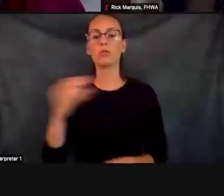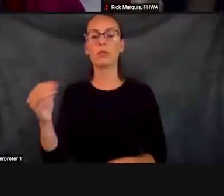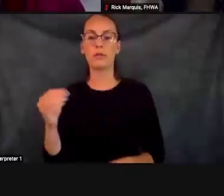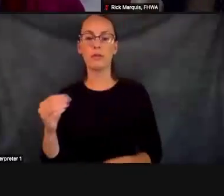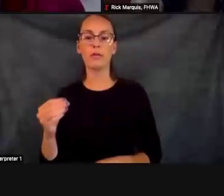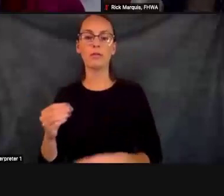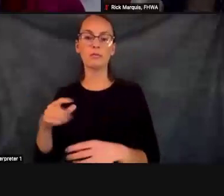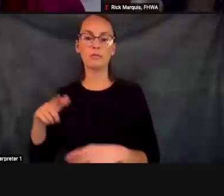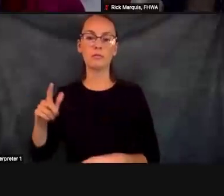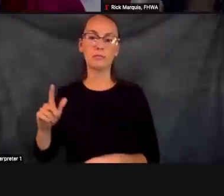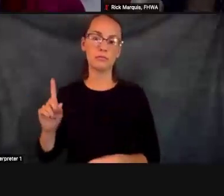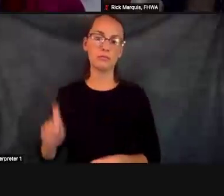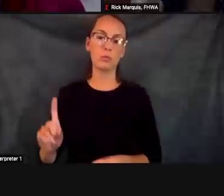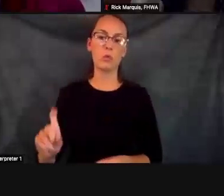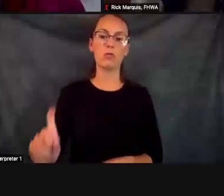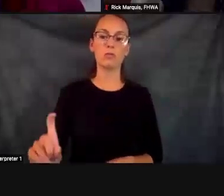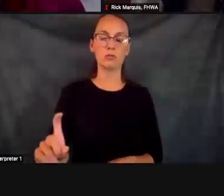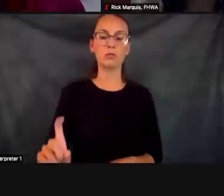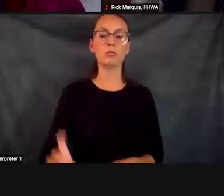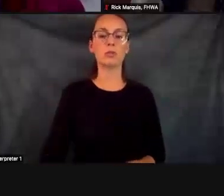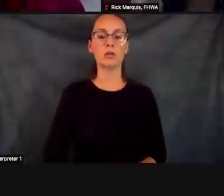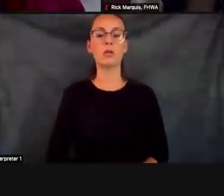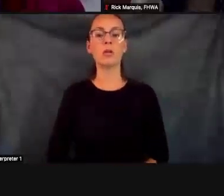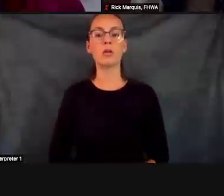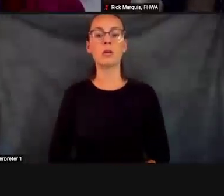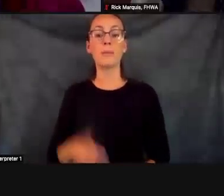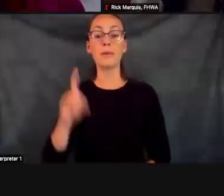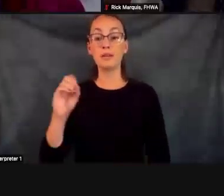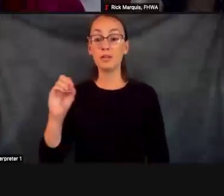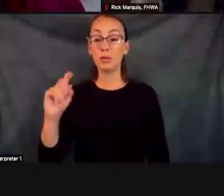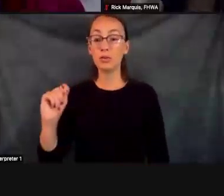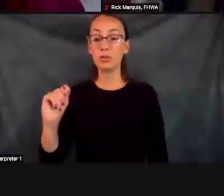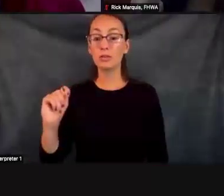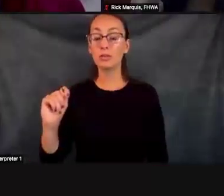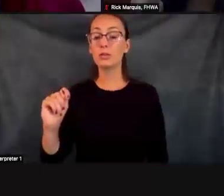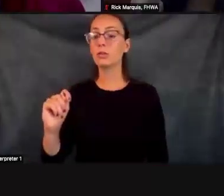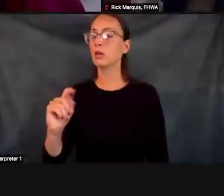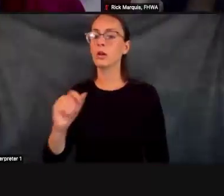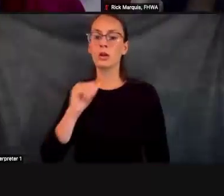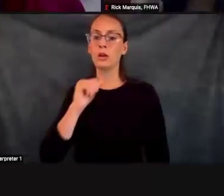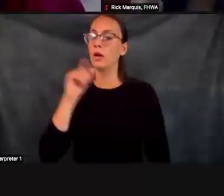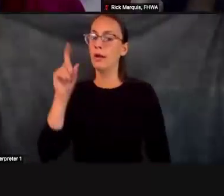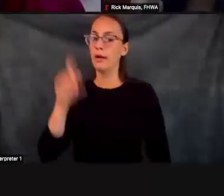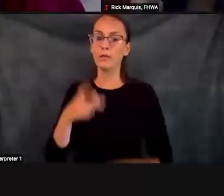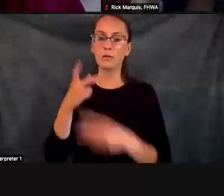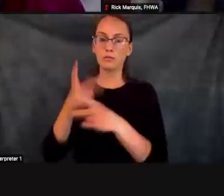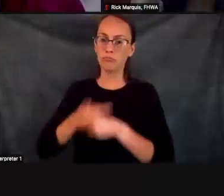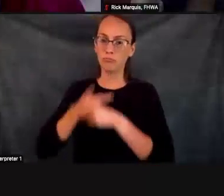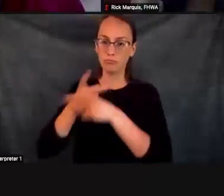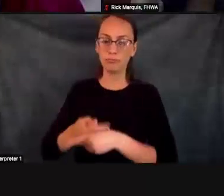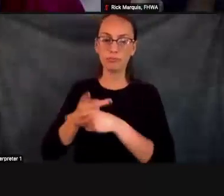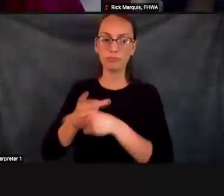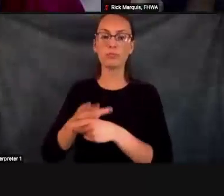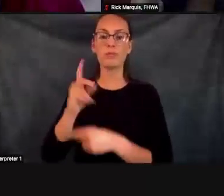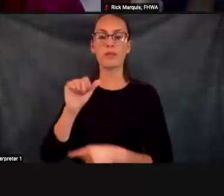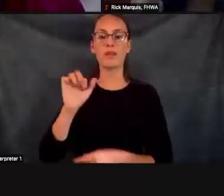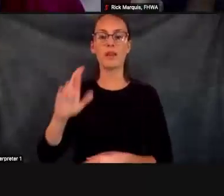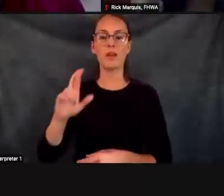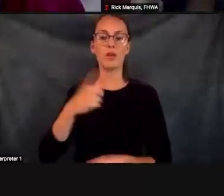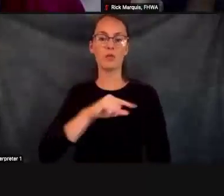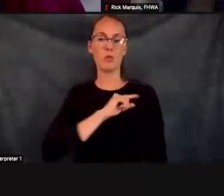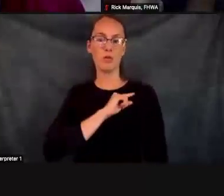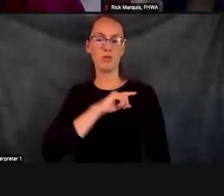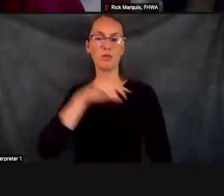el tráfico y reducir la contaminación aérea. Pero no hay que subestimar la calidad del aire en